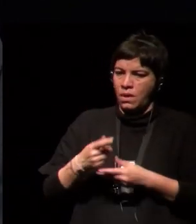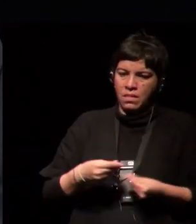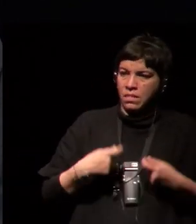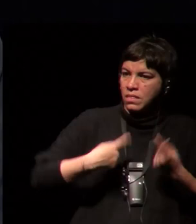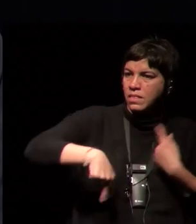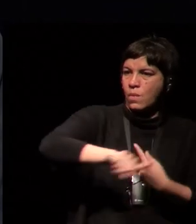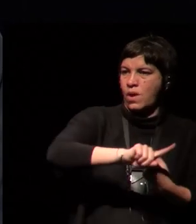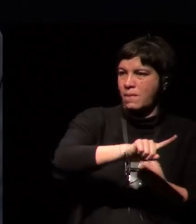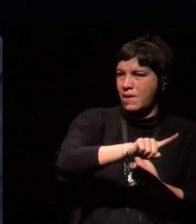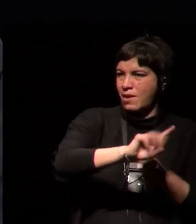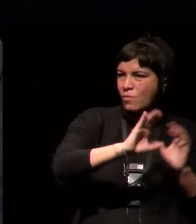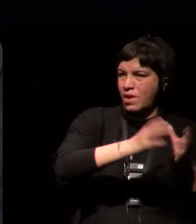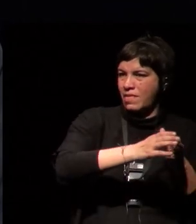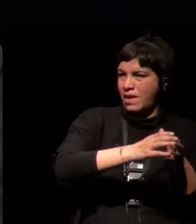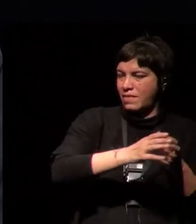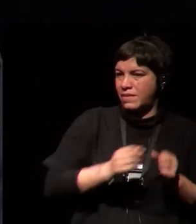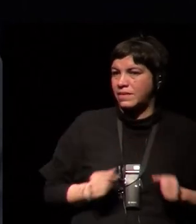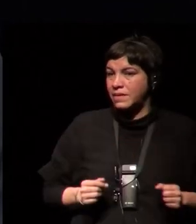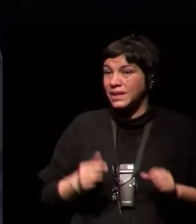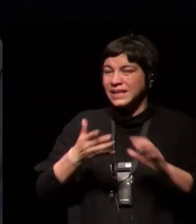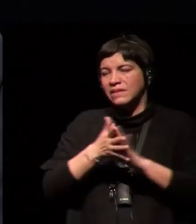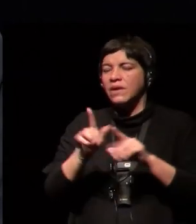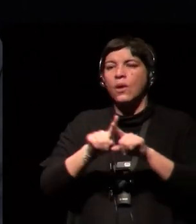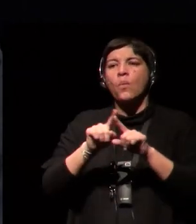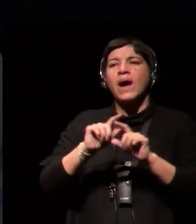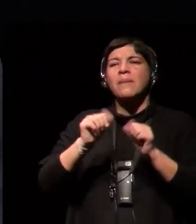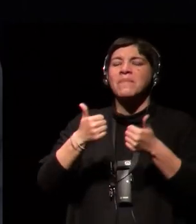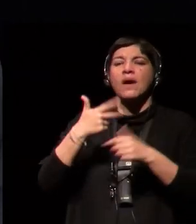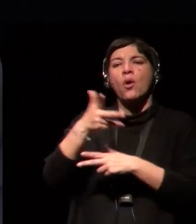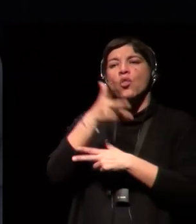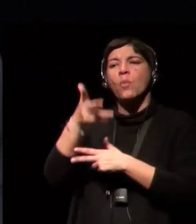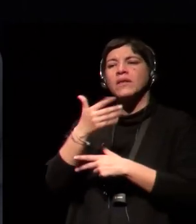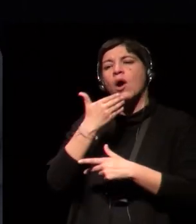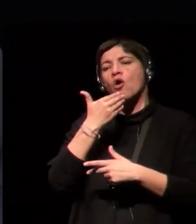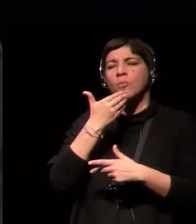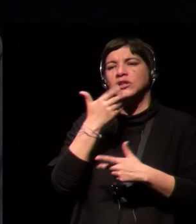documentario como arte, porque esto lo vamos a necesitar, ¿no? Para